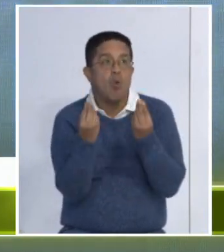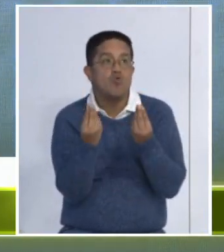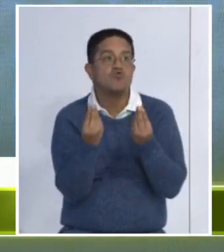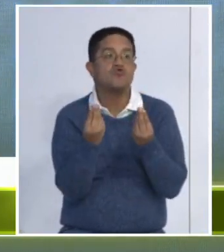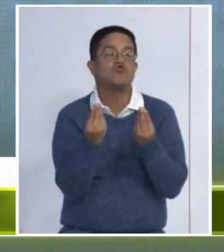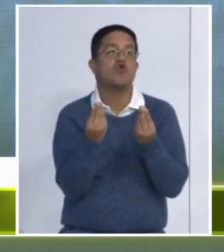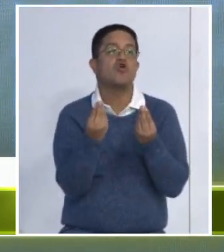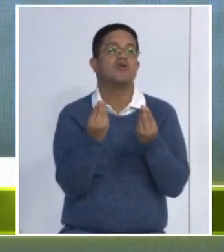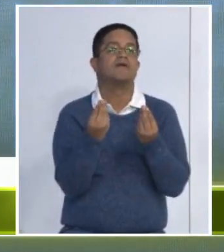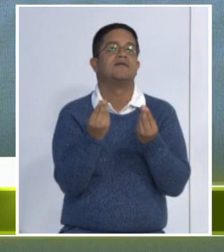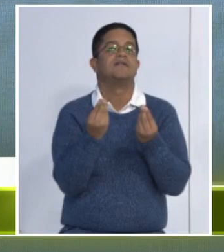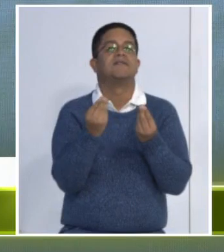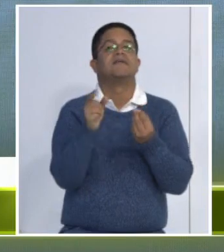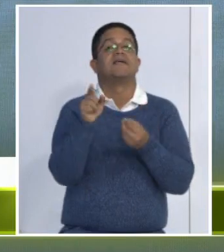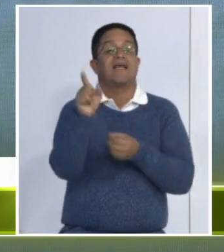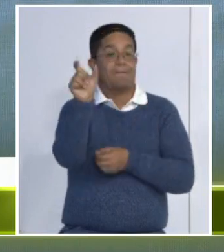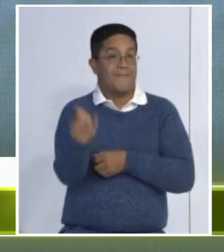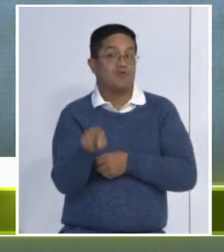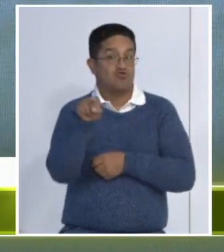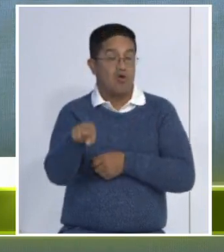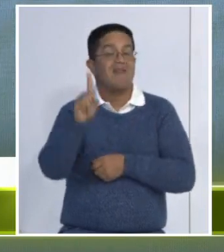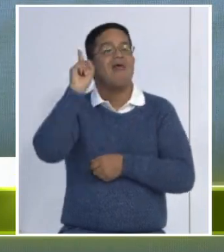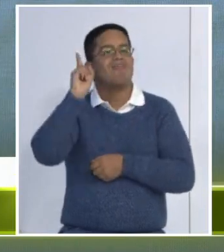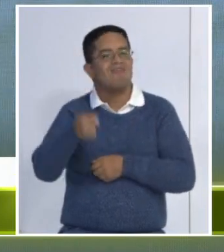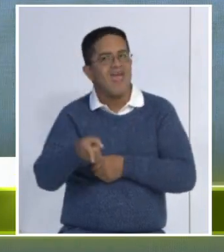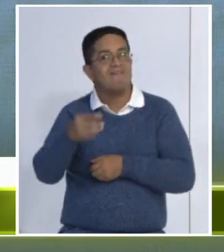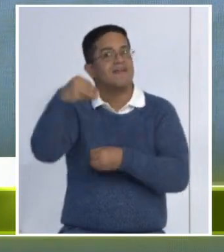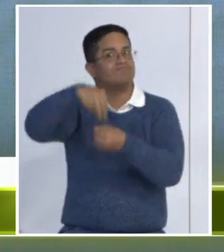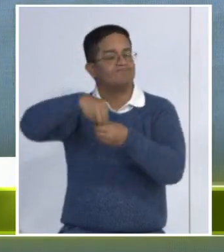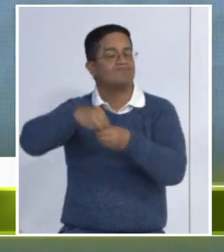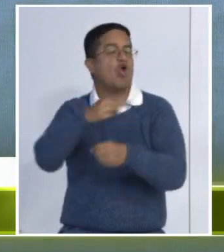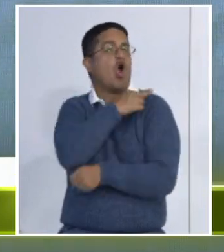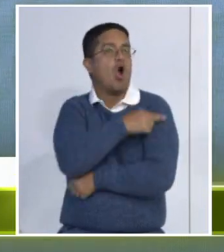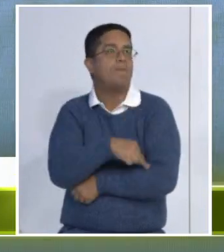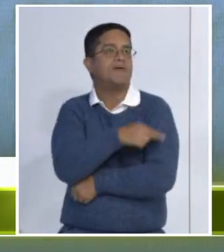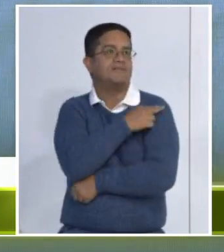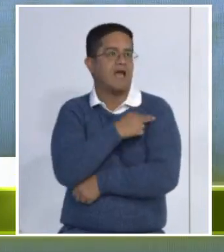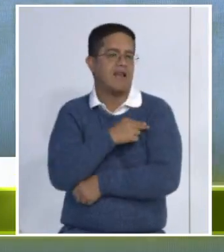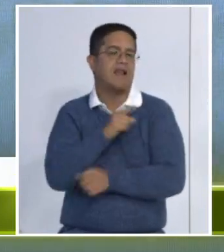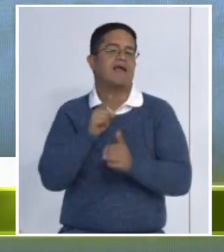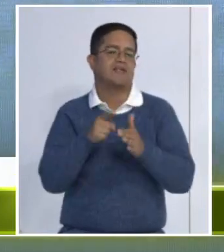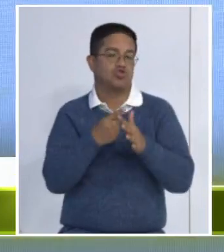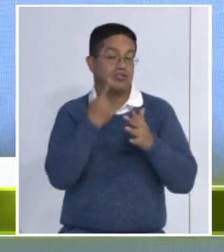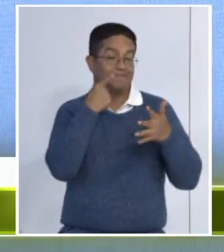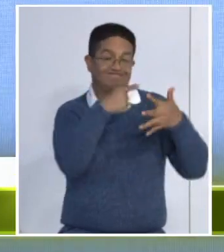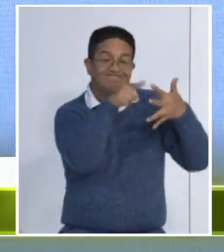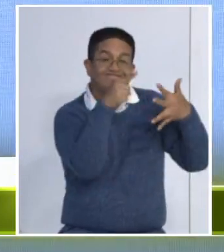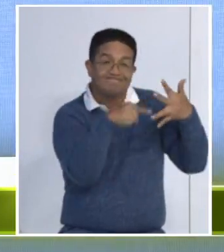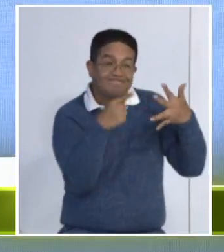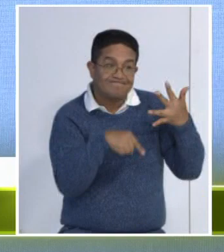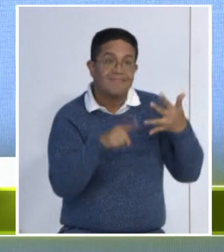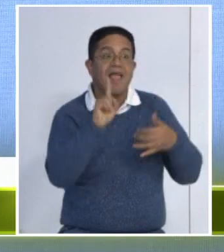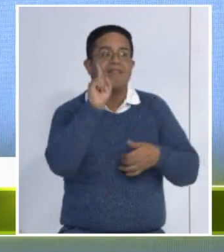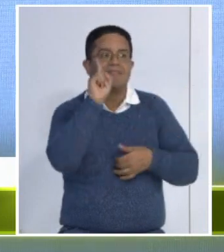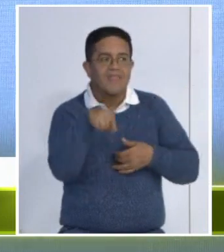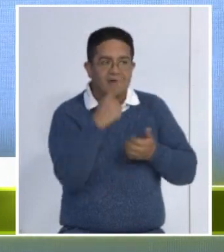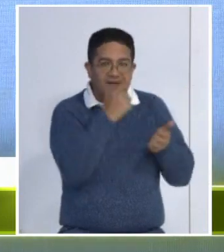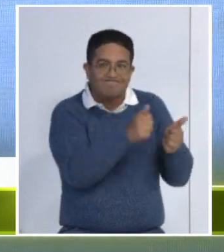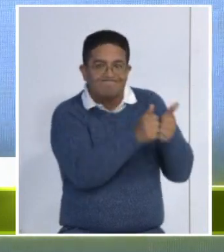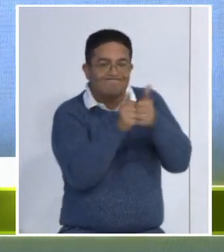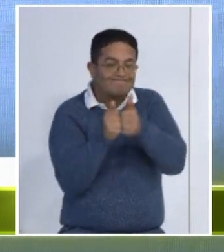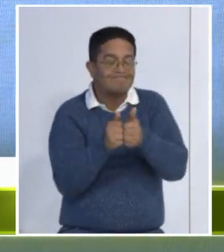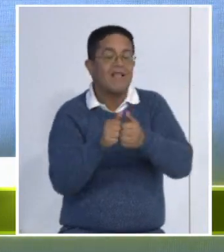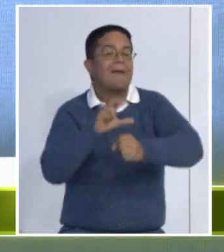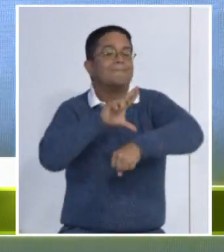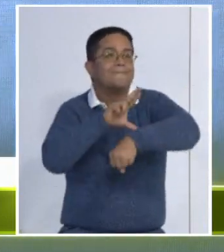tiende a deshidratarse muchísimo, ese paciente debe quedarse hospitalizado. Y entonces todas estas medidas deben ser en conjunto de su médico tratante